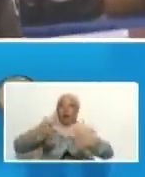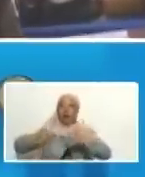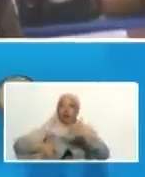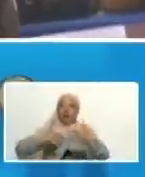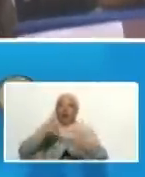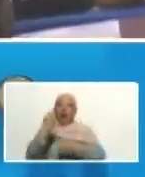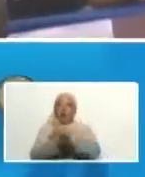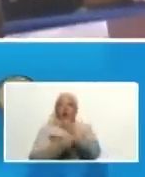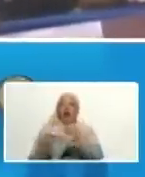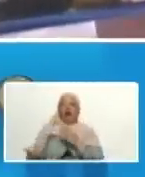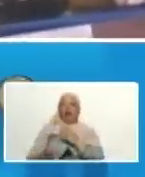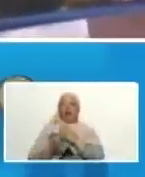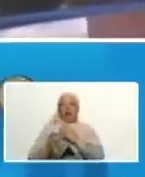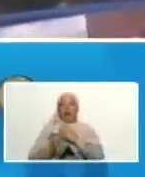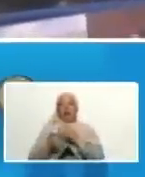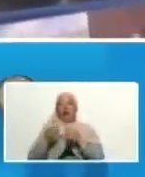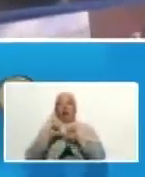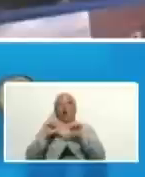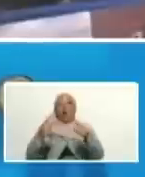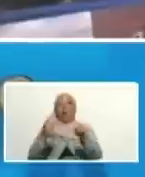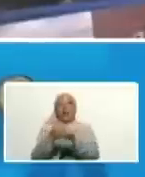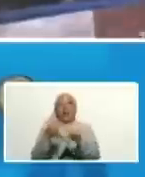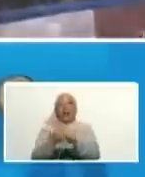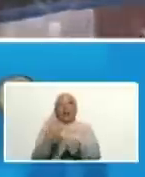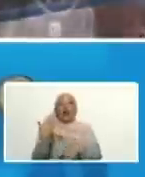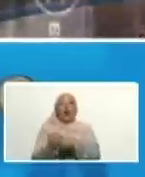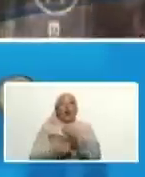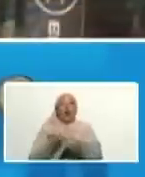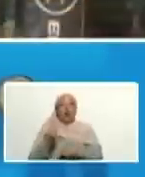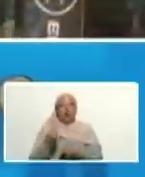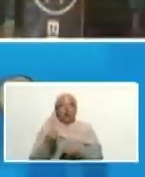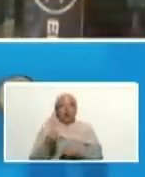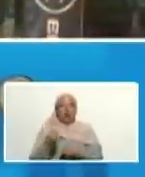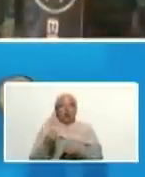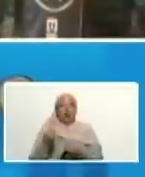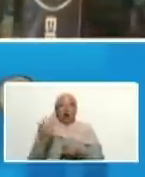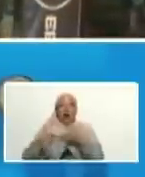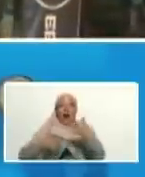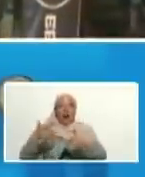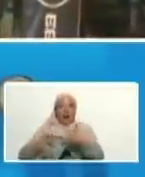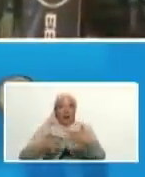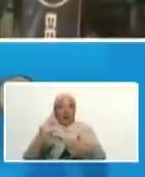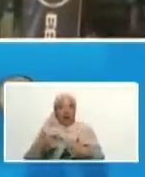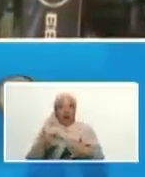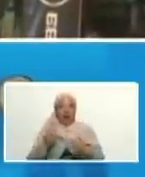táctica y la iniciativa estratégica, siempre de nuestro lado.